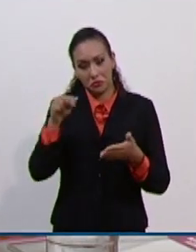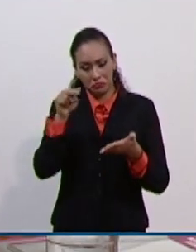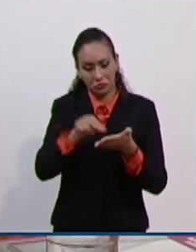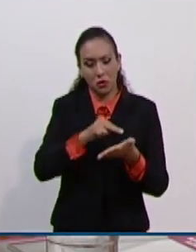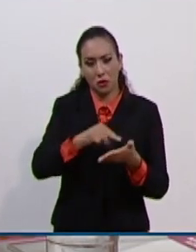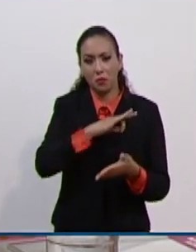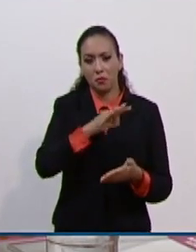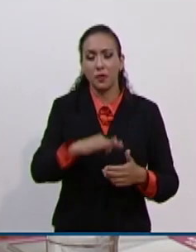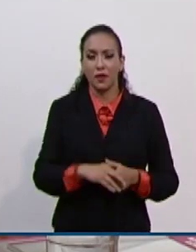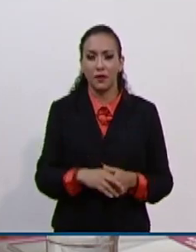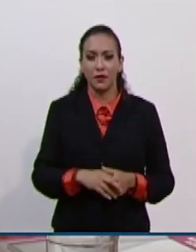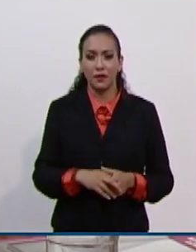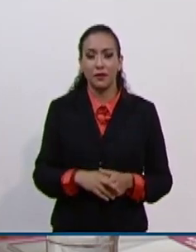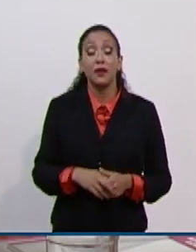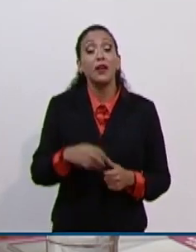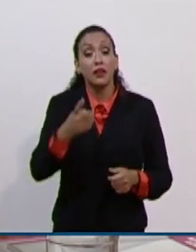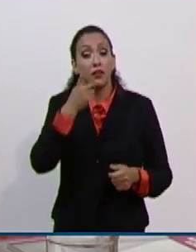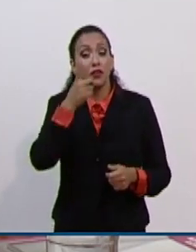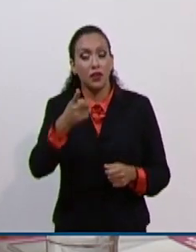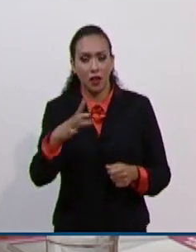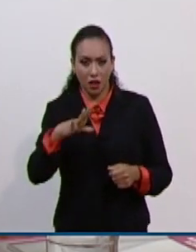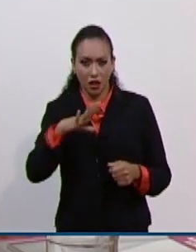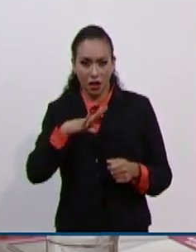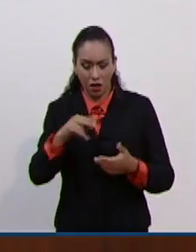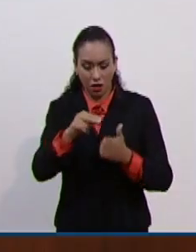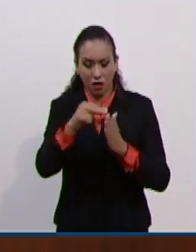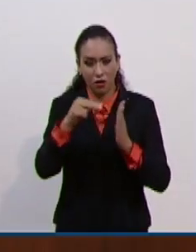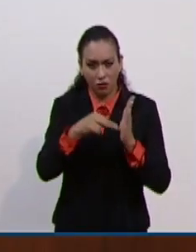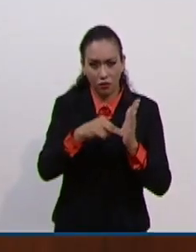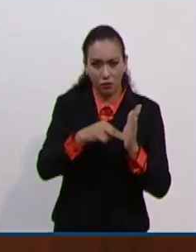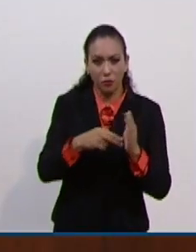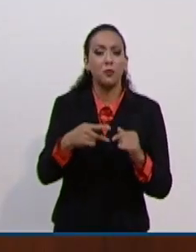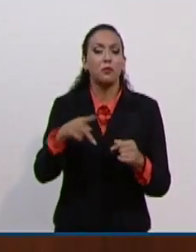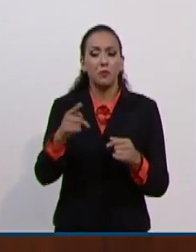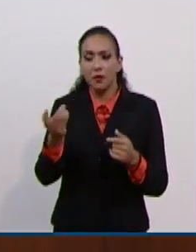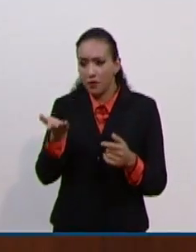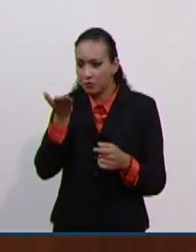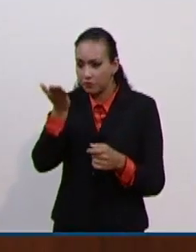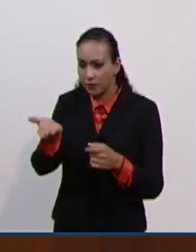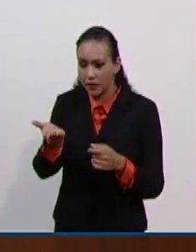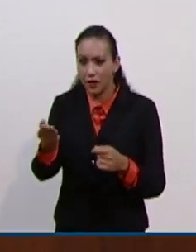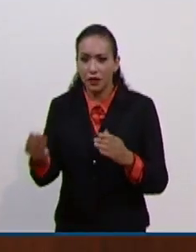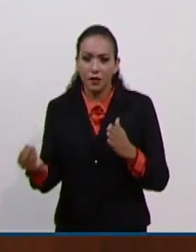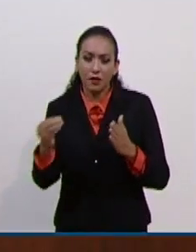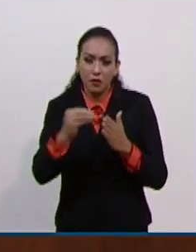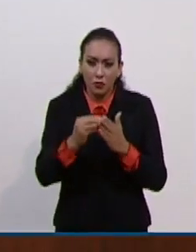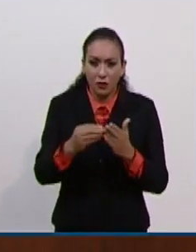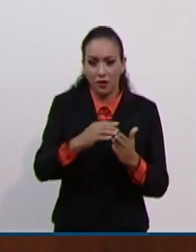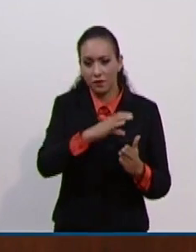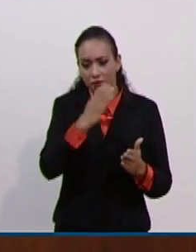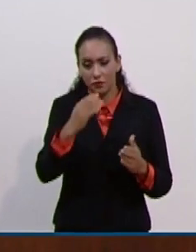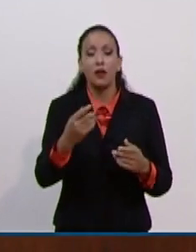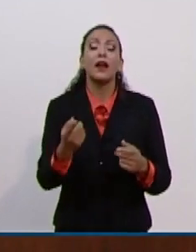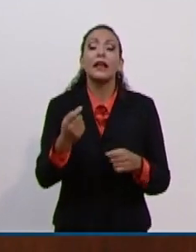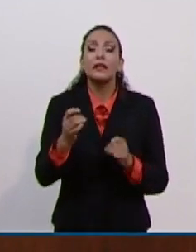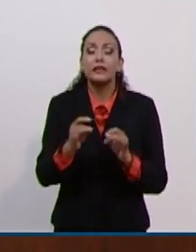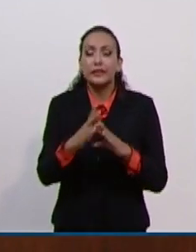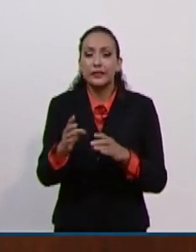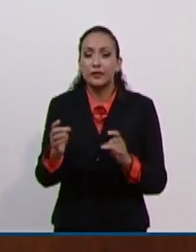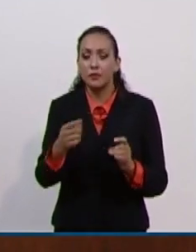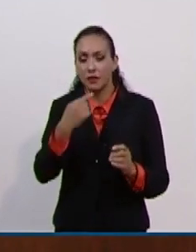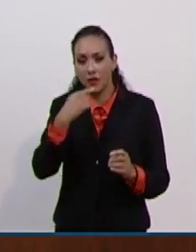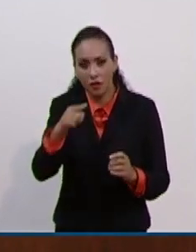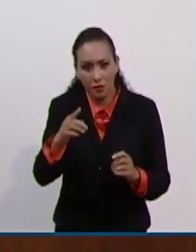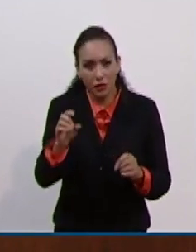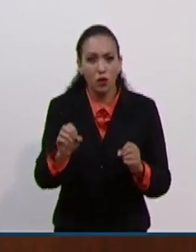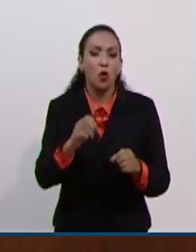oficio impugnado, ya que del marco normativo no se advierte que la Secretaría Ejecutiva tenga facultades para resolver de manera directa